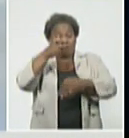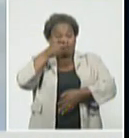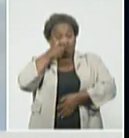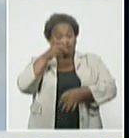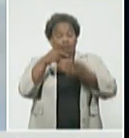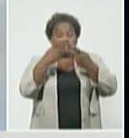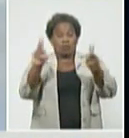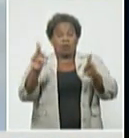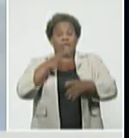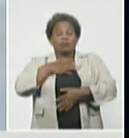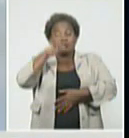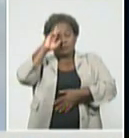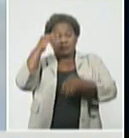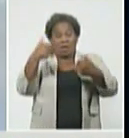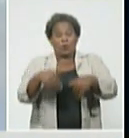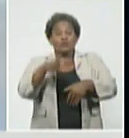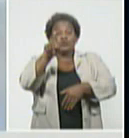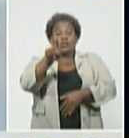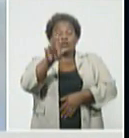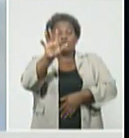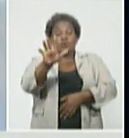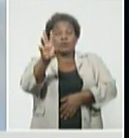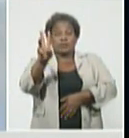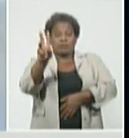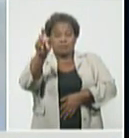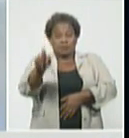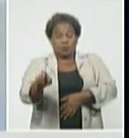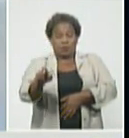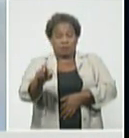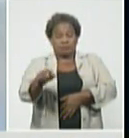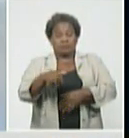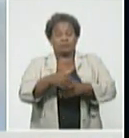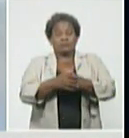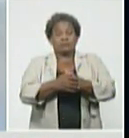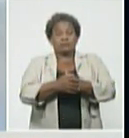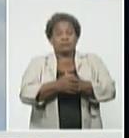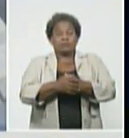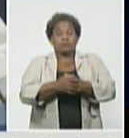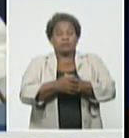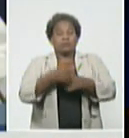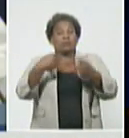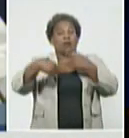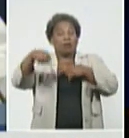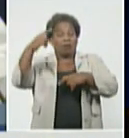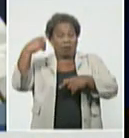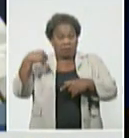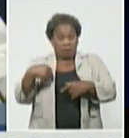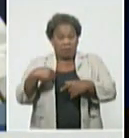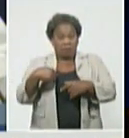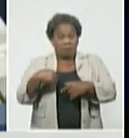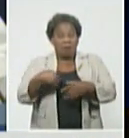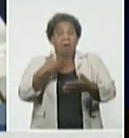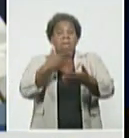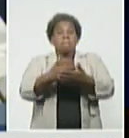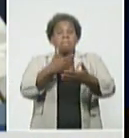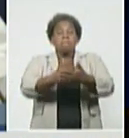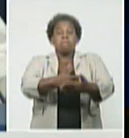profesionales 153 personas. Ayer nuevamente se procesaron más de 3.000